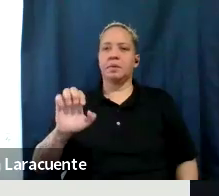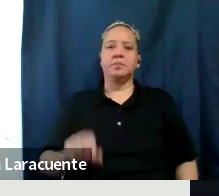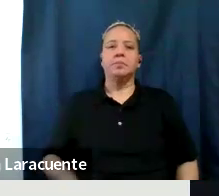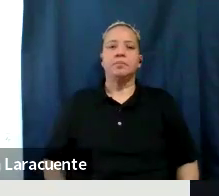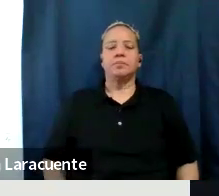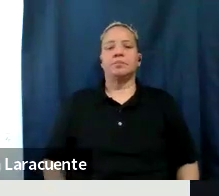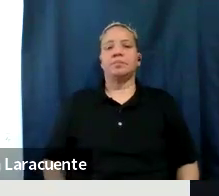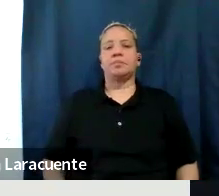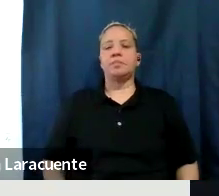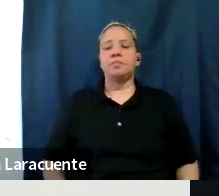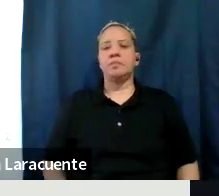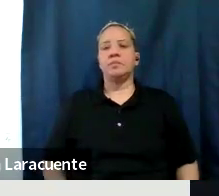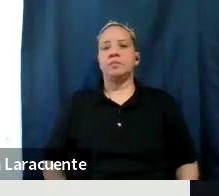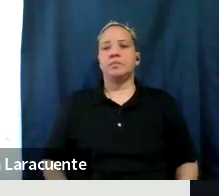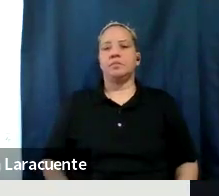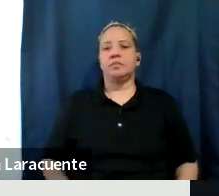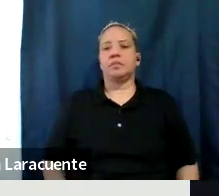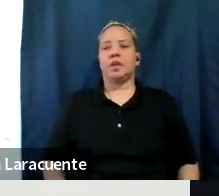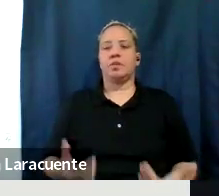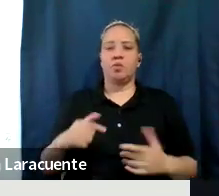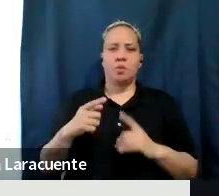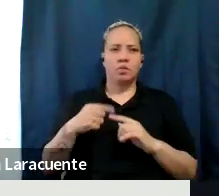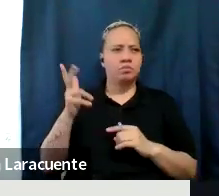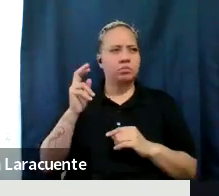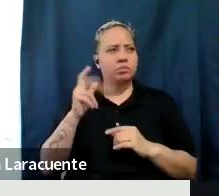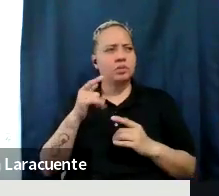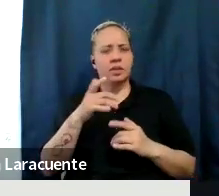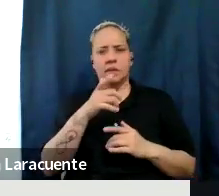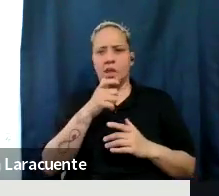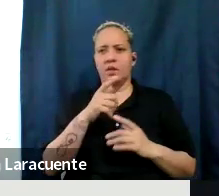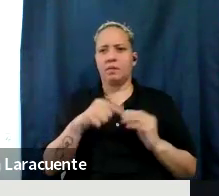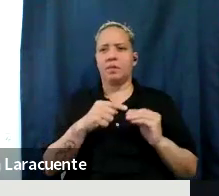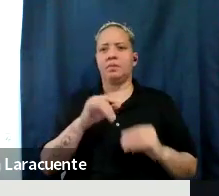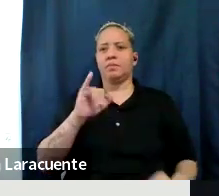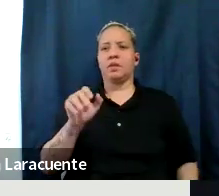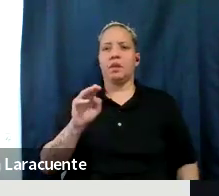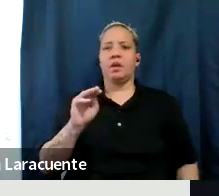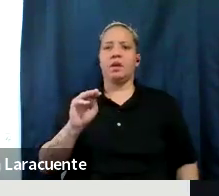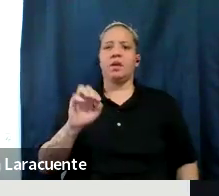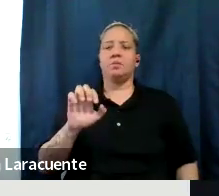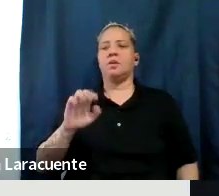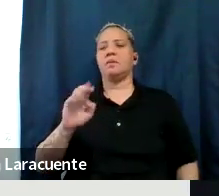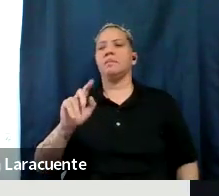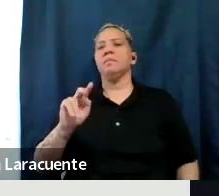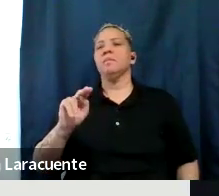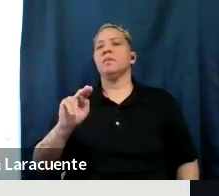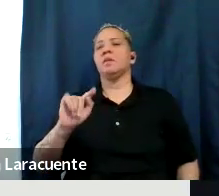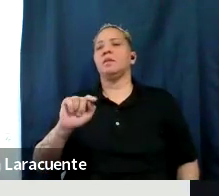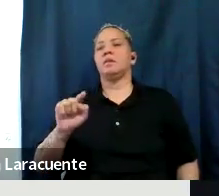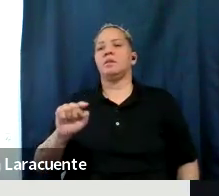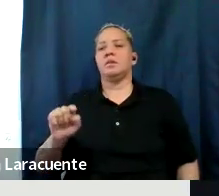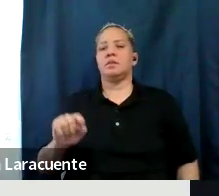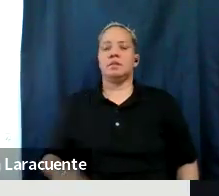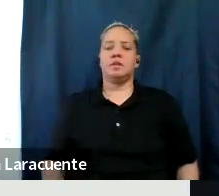Hasta que, bueno, pues supe que se trataba de Jaime Benítez, ¿verdad? Pues